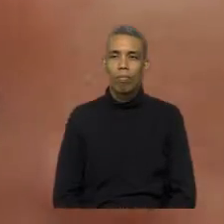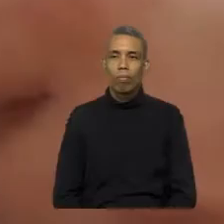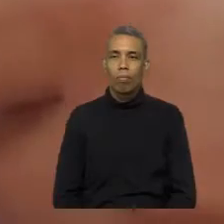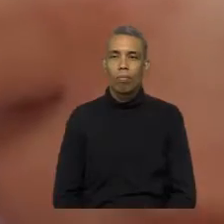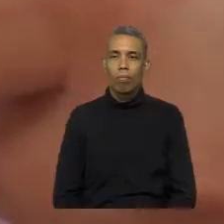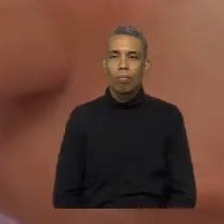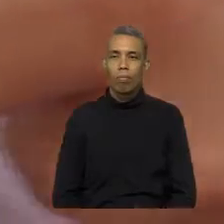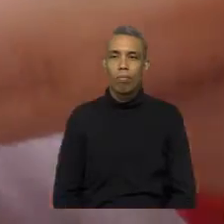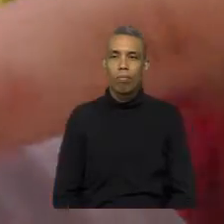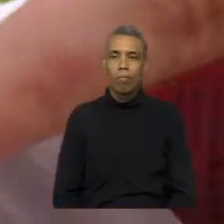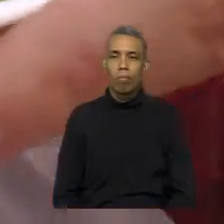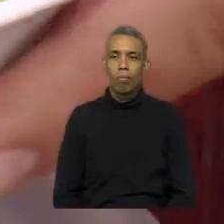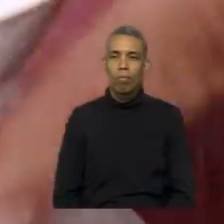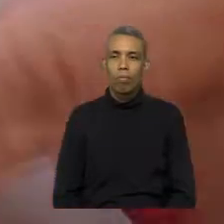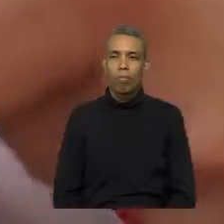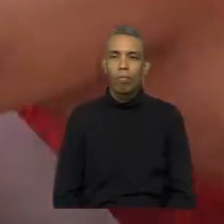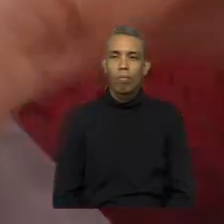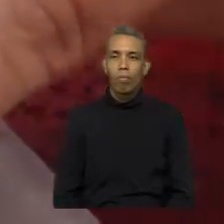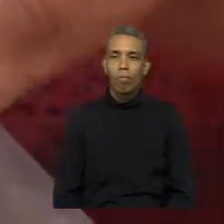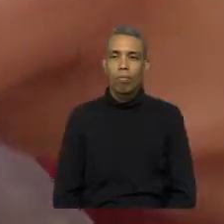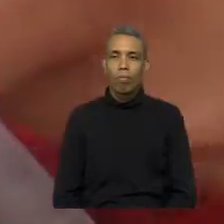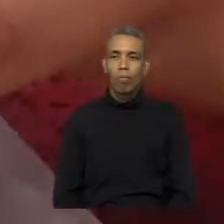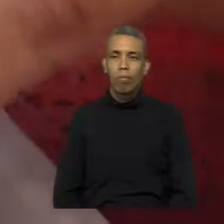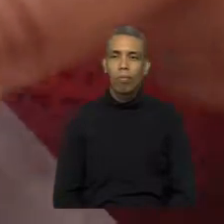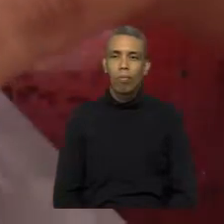el puré para que quede ahorita para